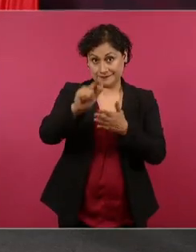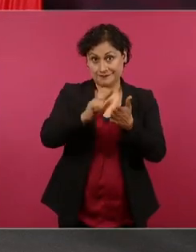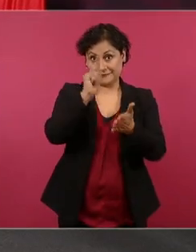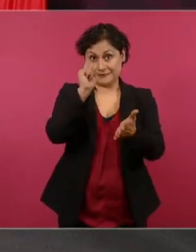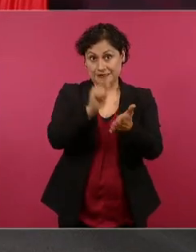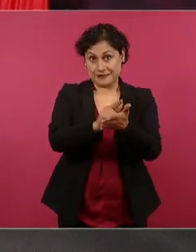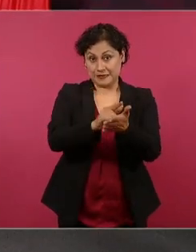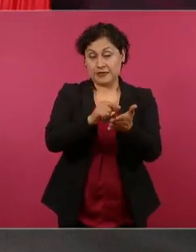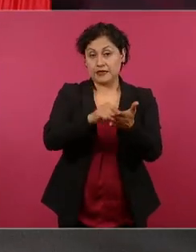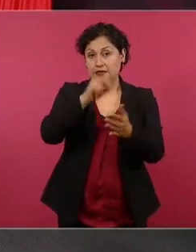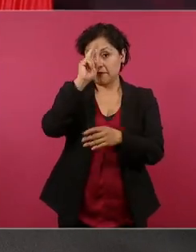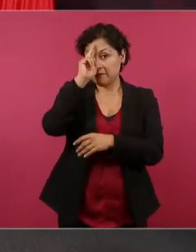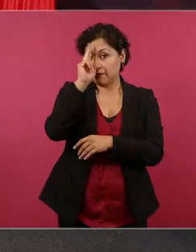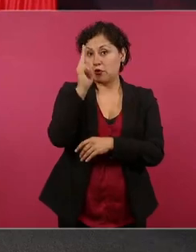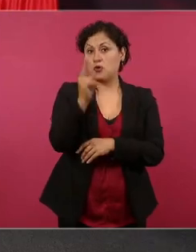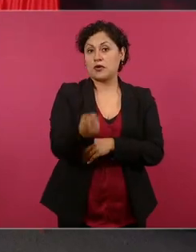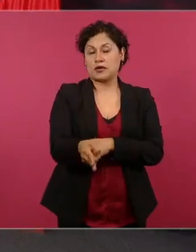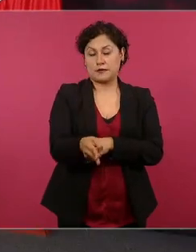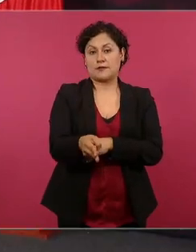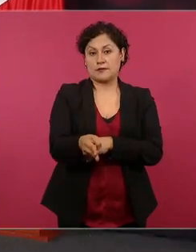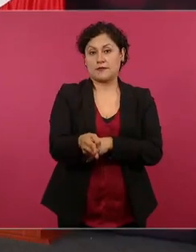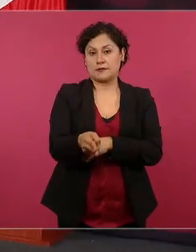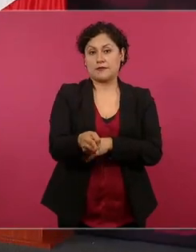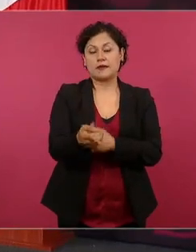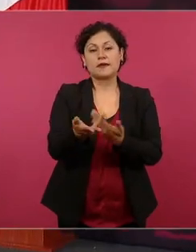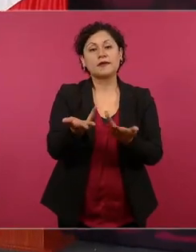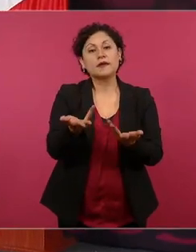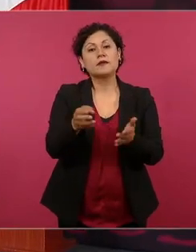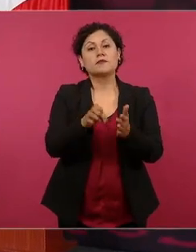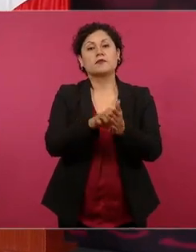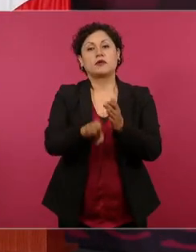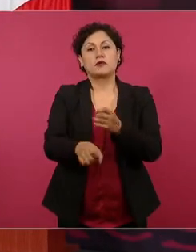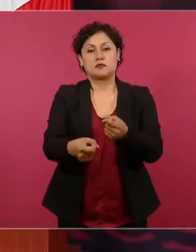cuando se extiende a